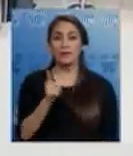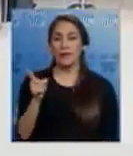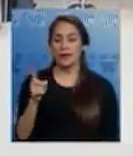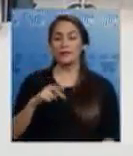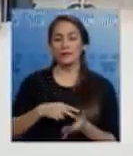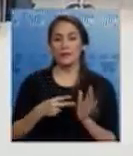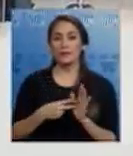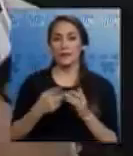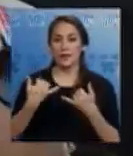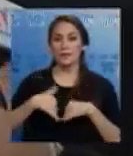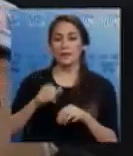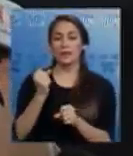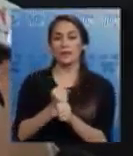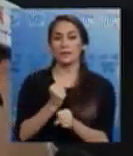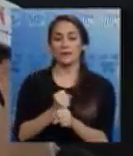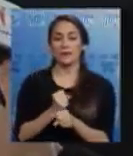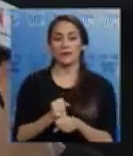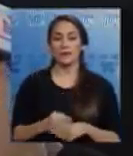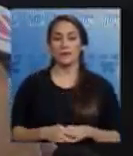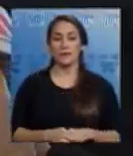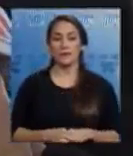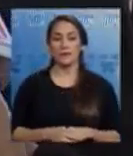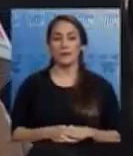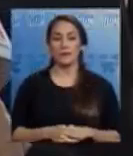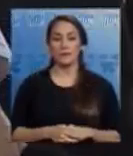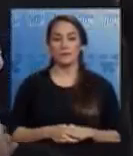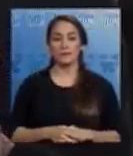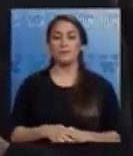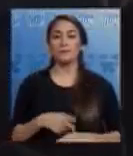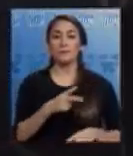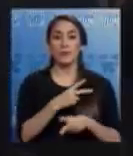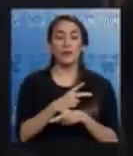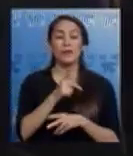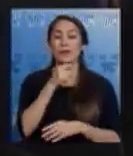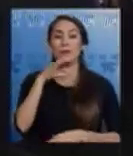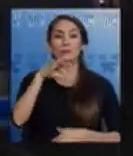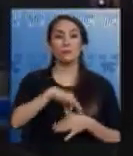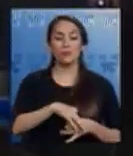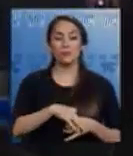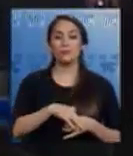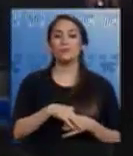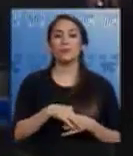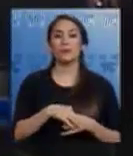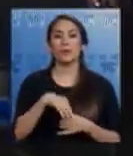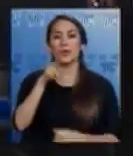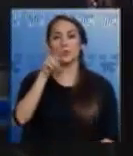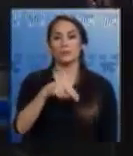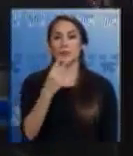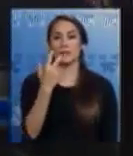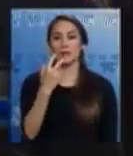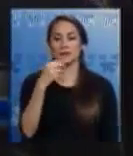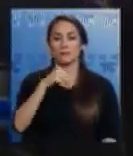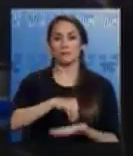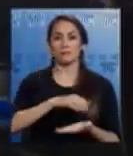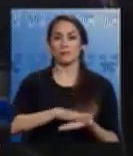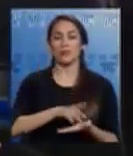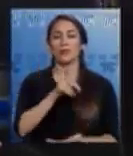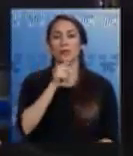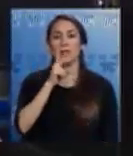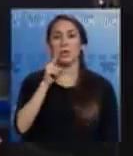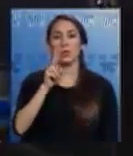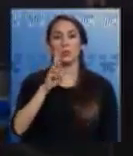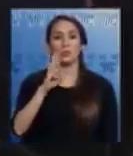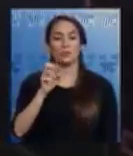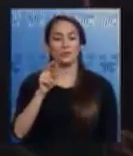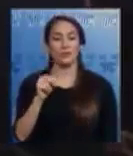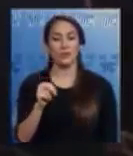está aún en funciones. El único consejo legítimamente constituido es el que se nombró en el año 2013, presidido por Rubén Vélez Núñez,